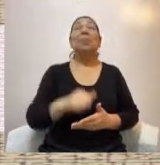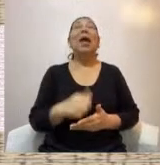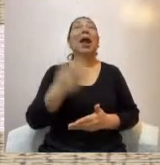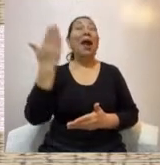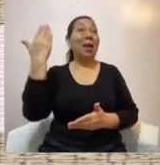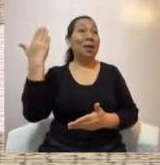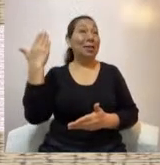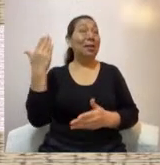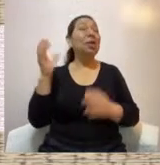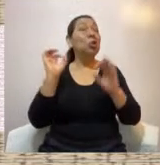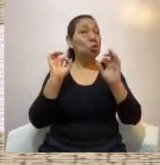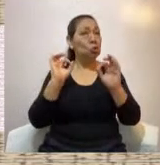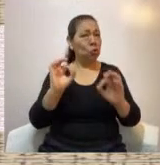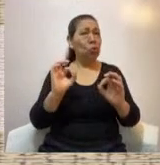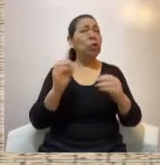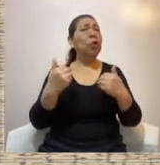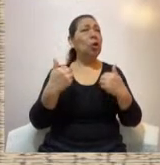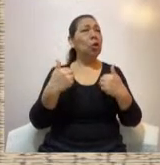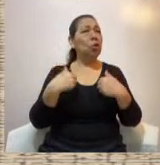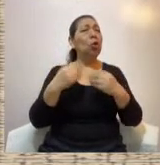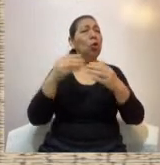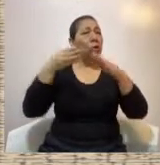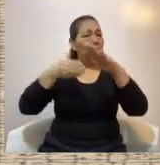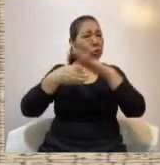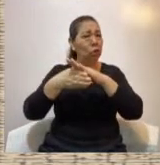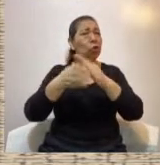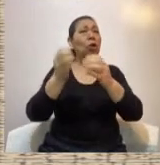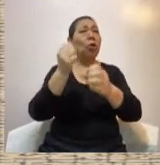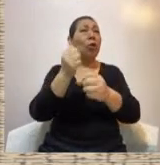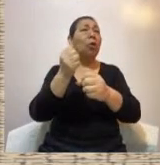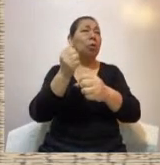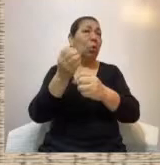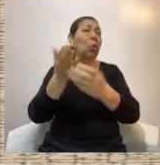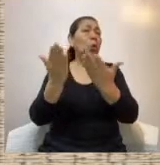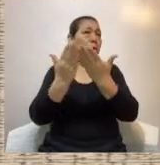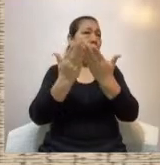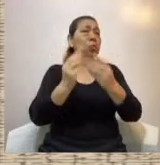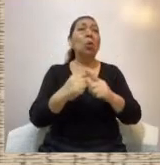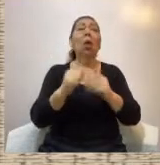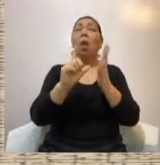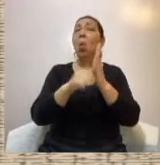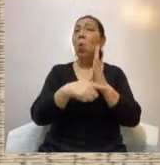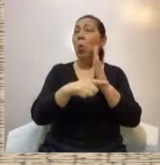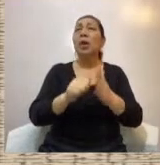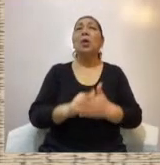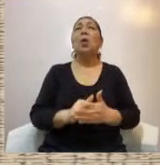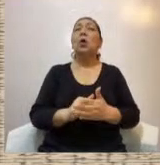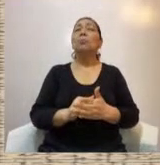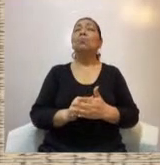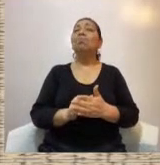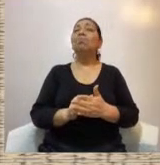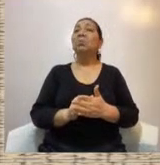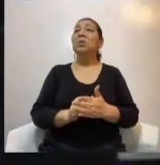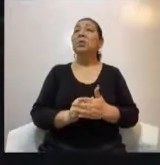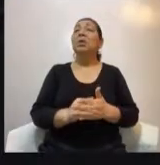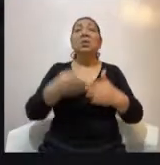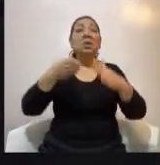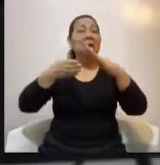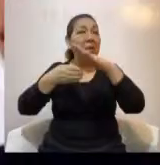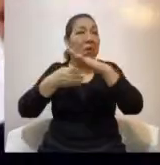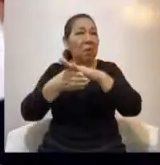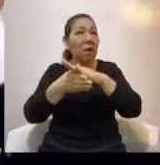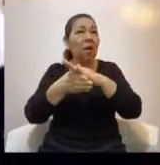Aérea del Perú, ¿no?, que logró obtener una vacante, ¿no?, en el cuadro de méritos, y luego